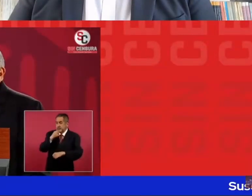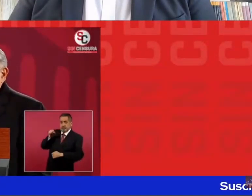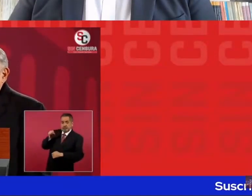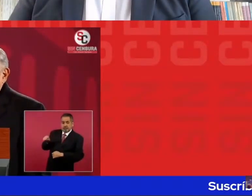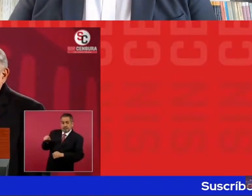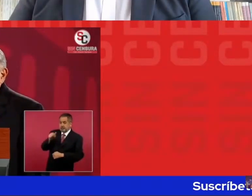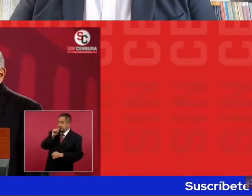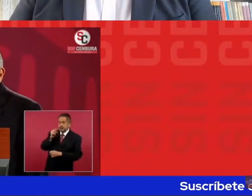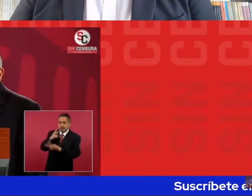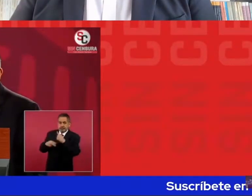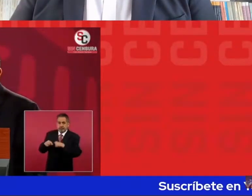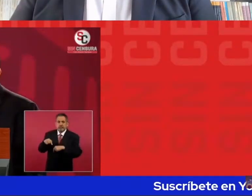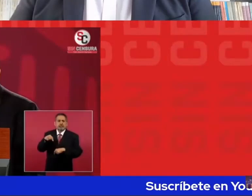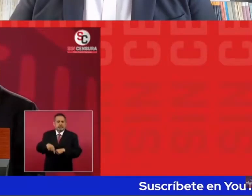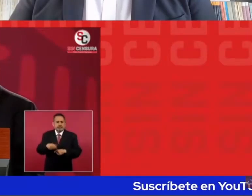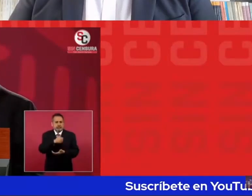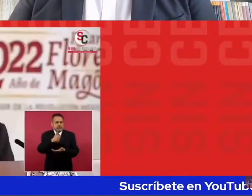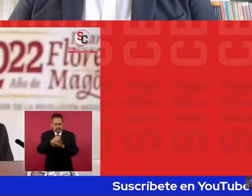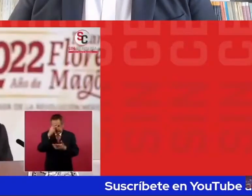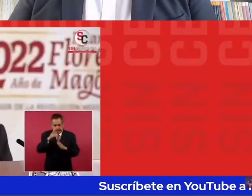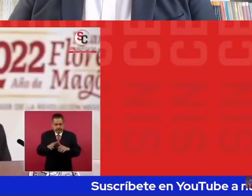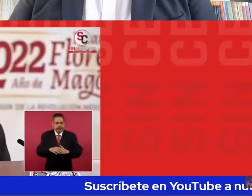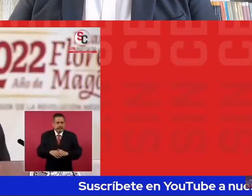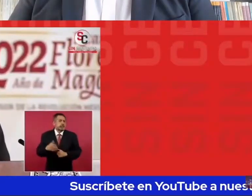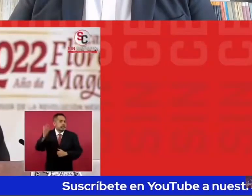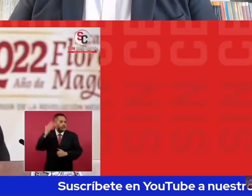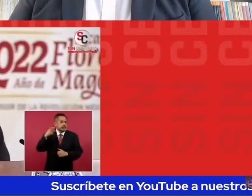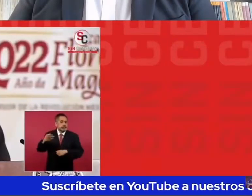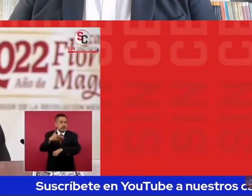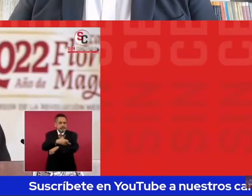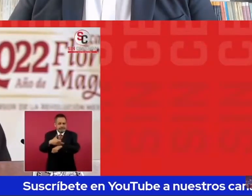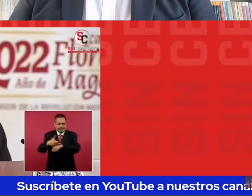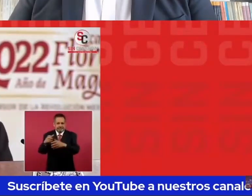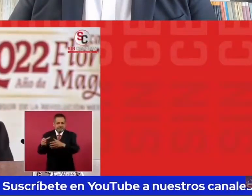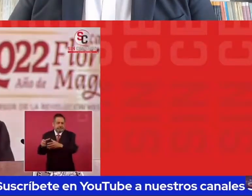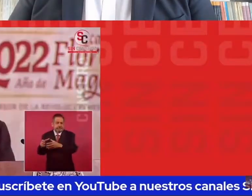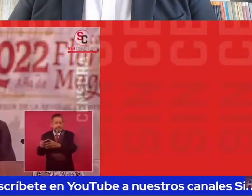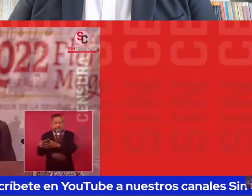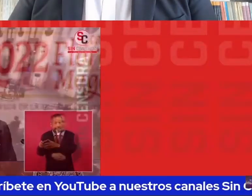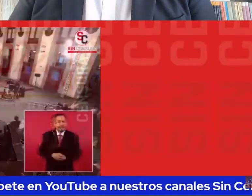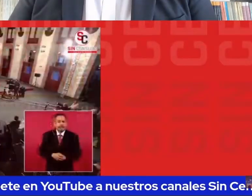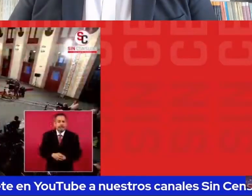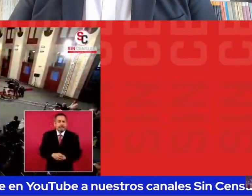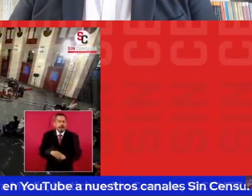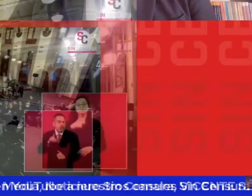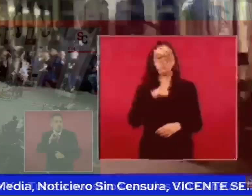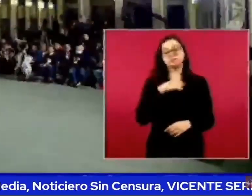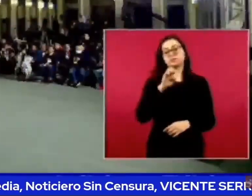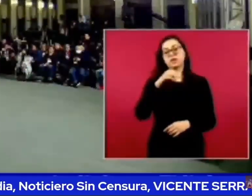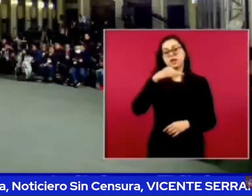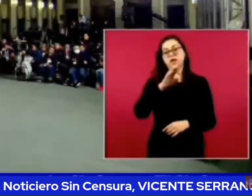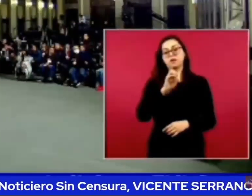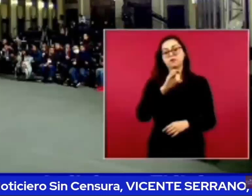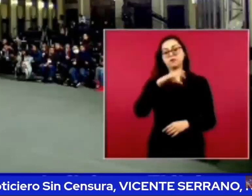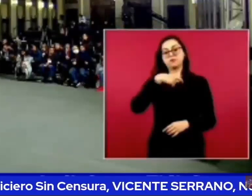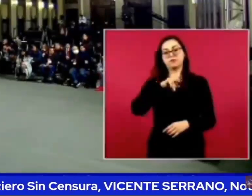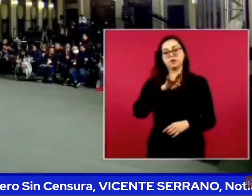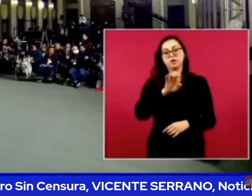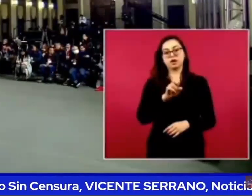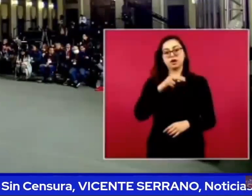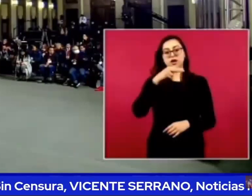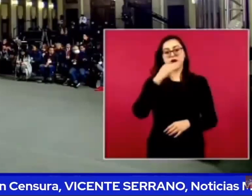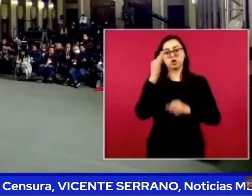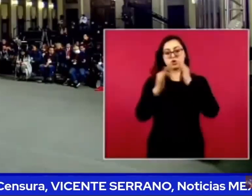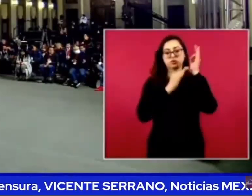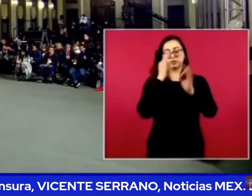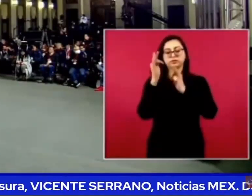la conferencia de prensa mañanera para que usted se dé color de cómo está la cosa. Enfoque Noticias. Bueno, yo quería plantearle o